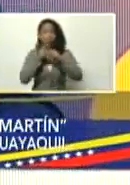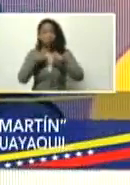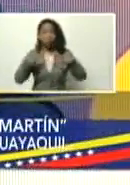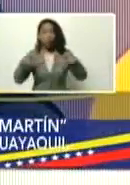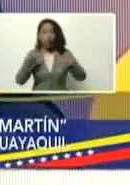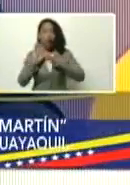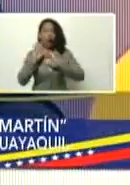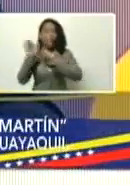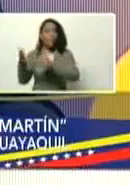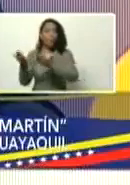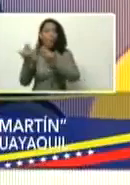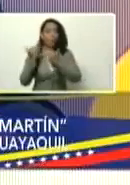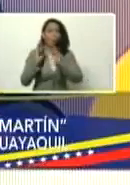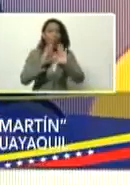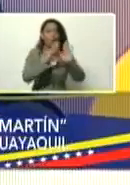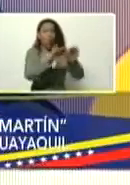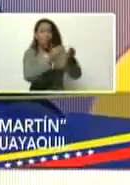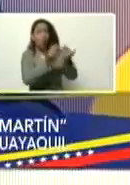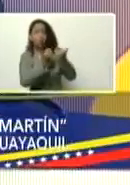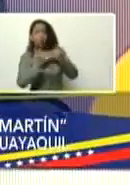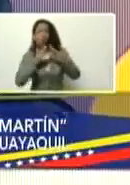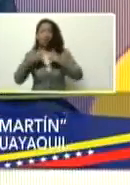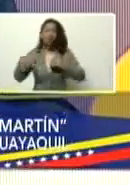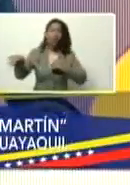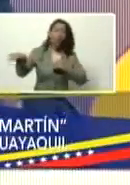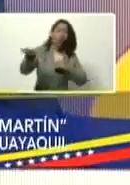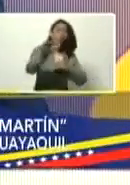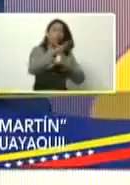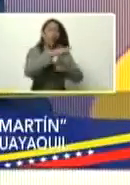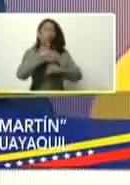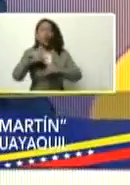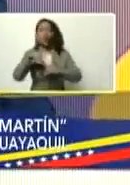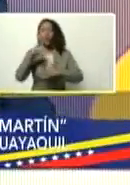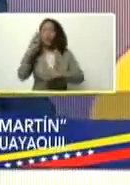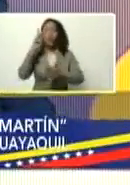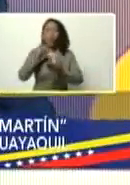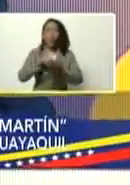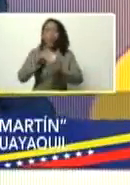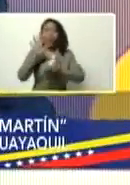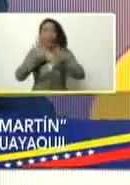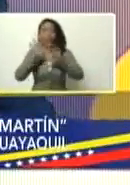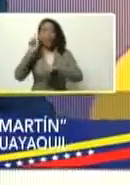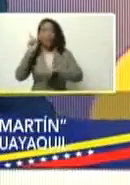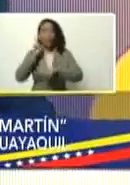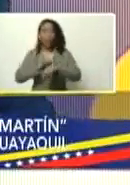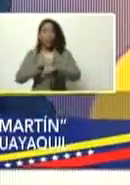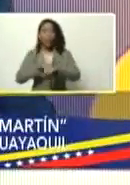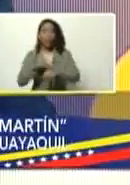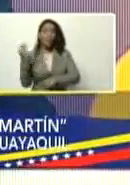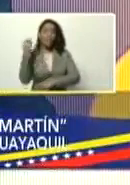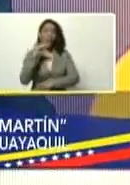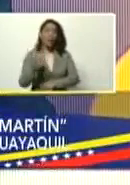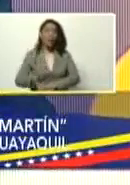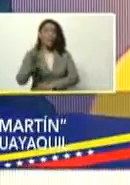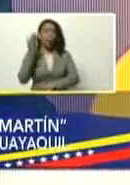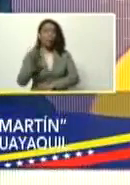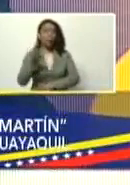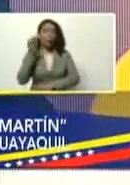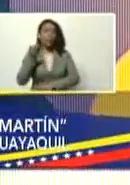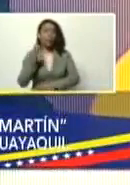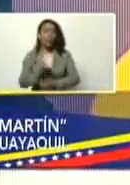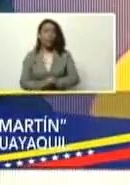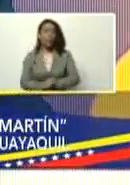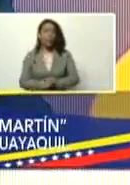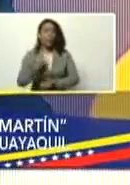mutuamente. Y así efectivamente fue, desde los 2000 al 2015 fueron los momentos más virtuosos